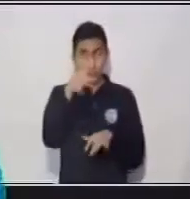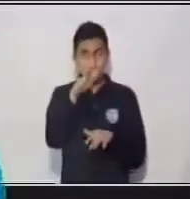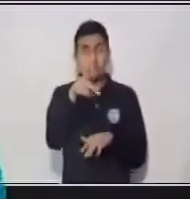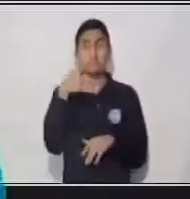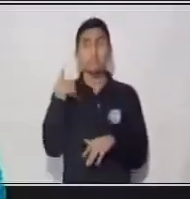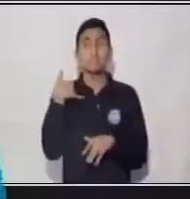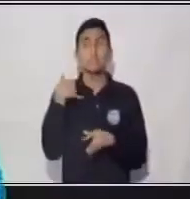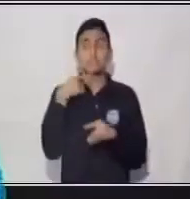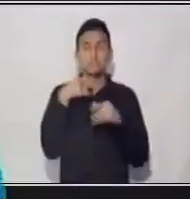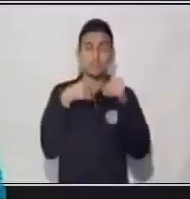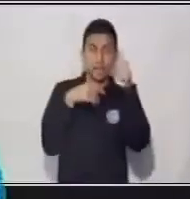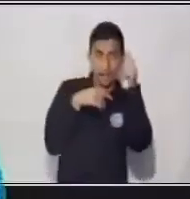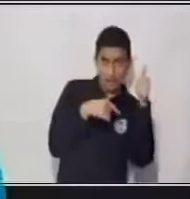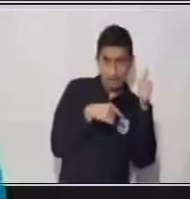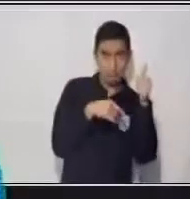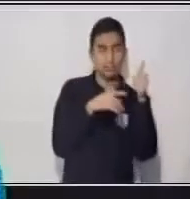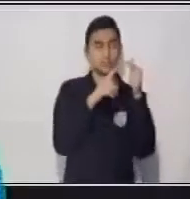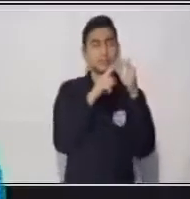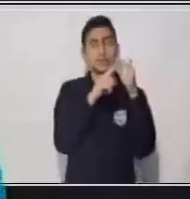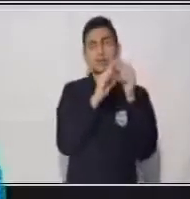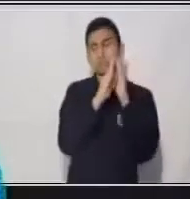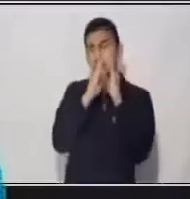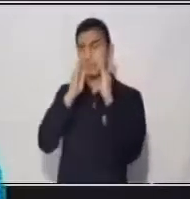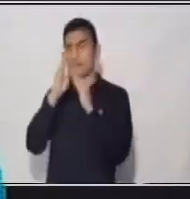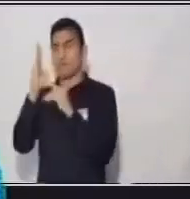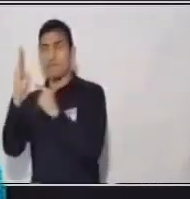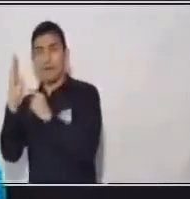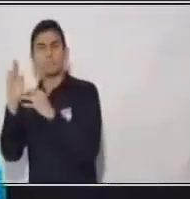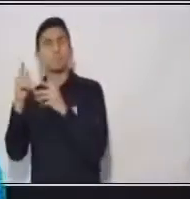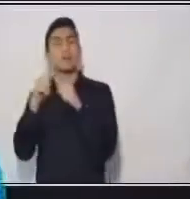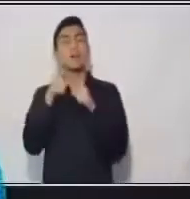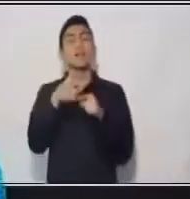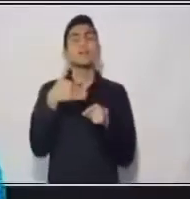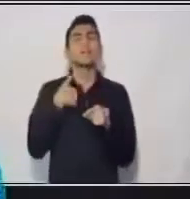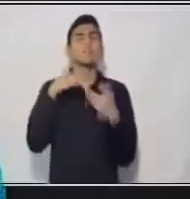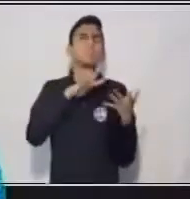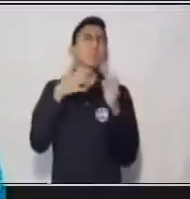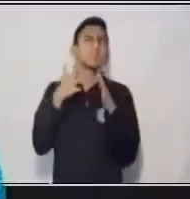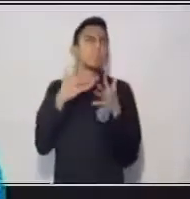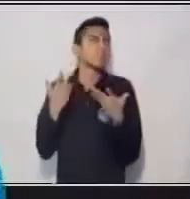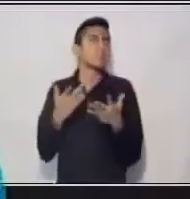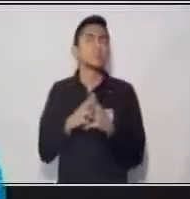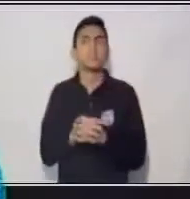del punto A al punto B una distancia de